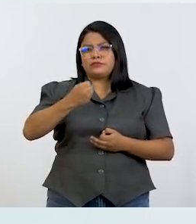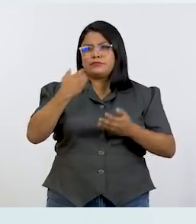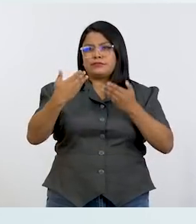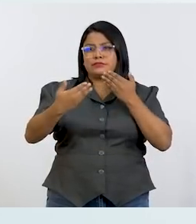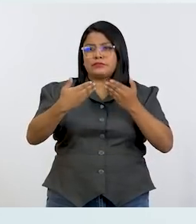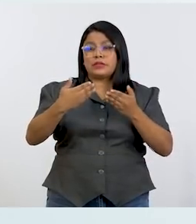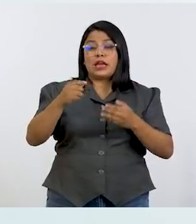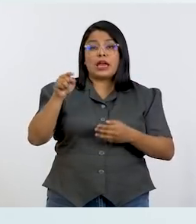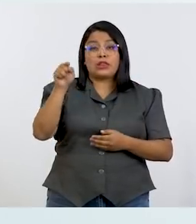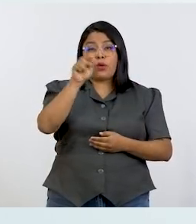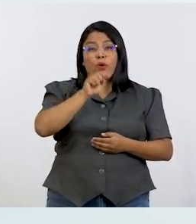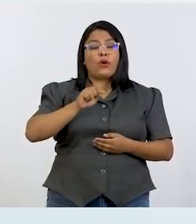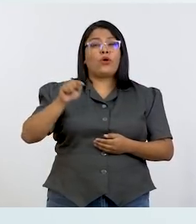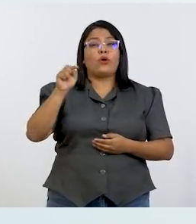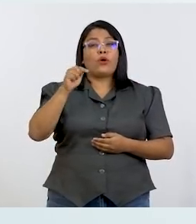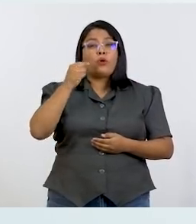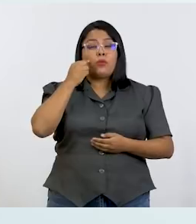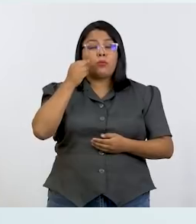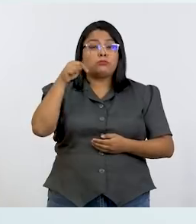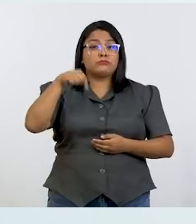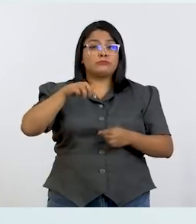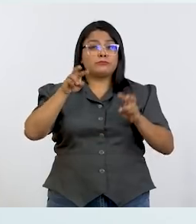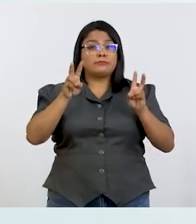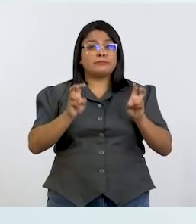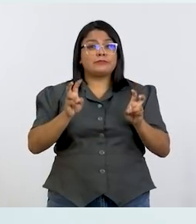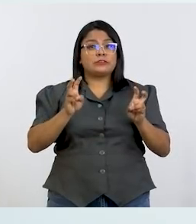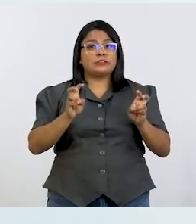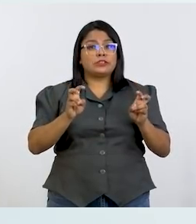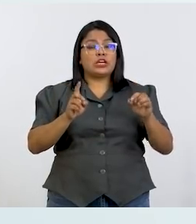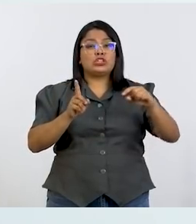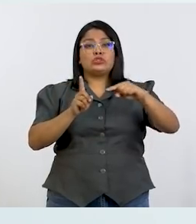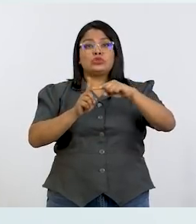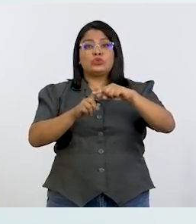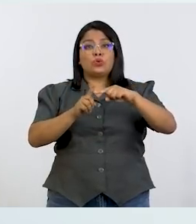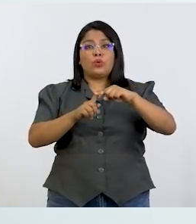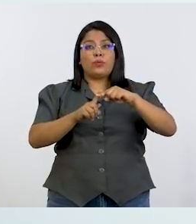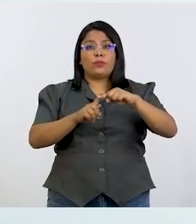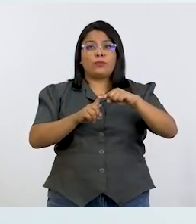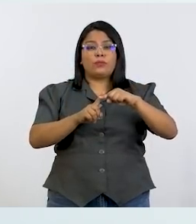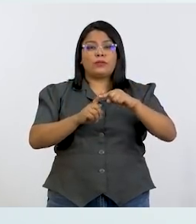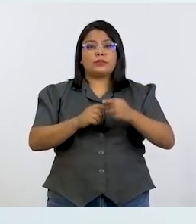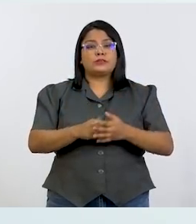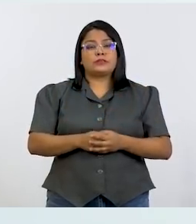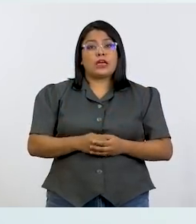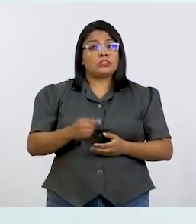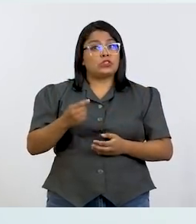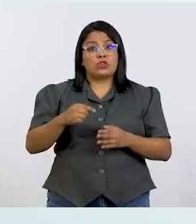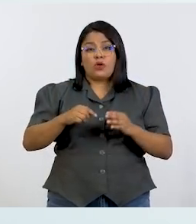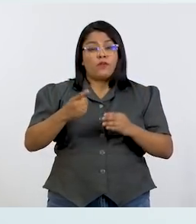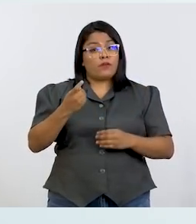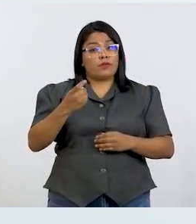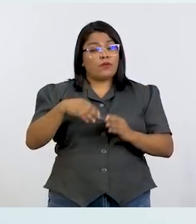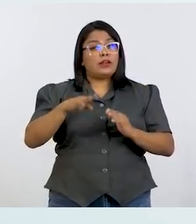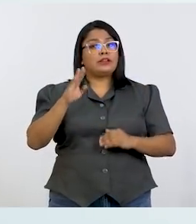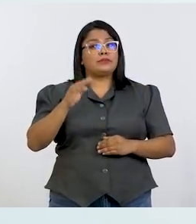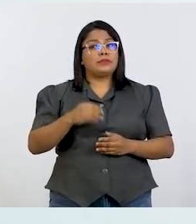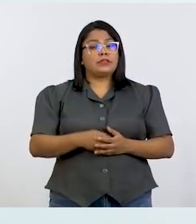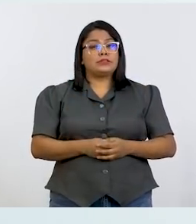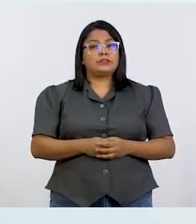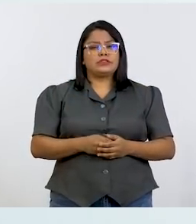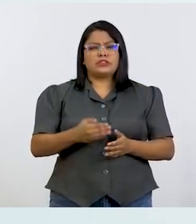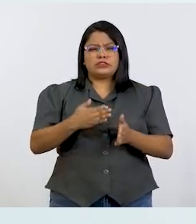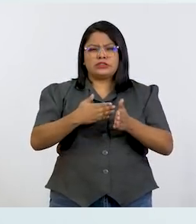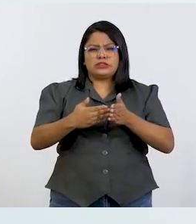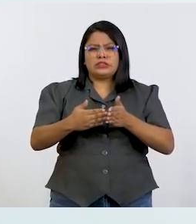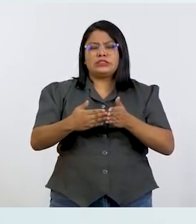vertical. Es importante mencionar que todos estos casos abordados en este momento son sumas sin llevar